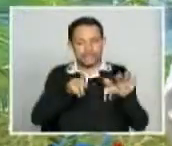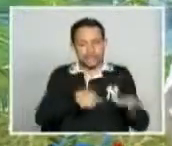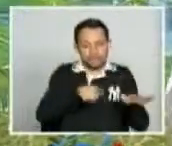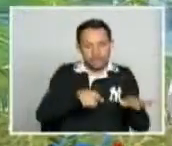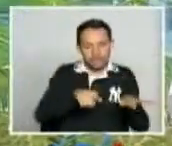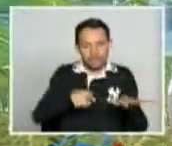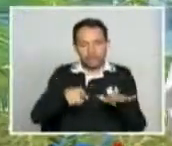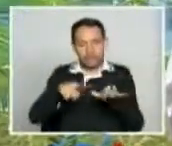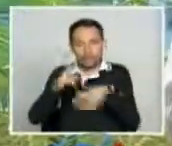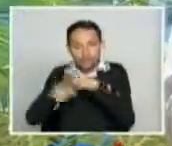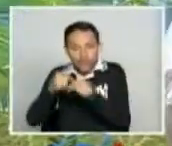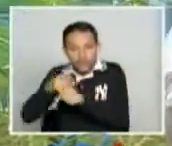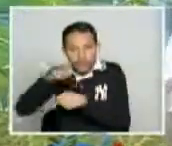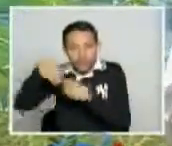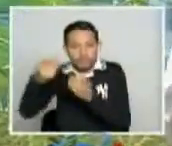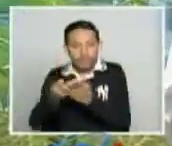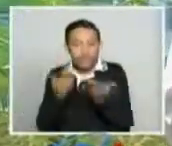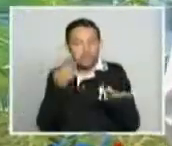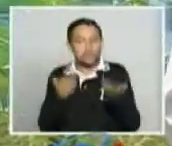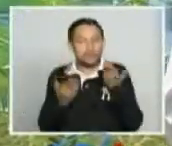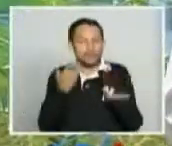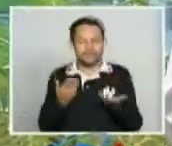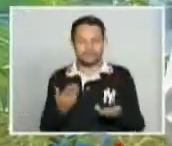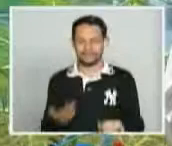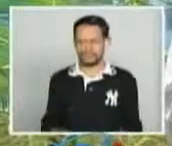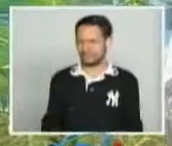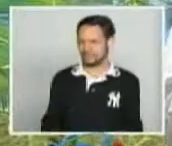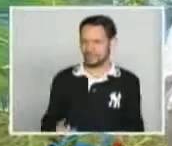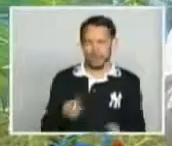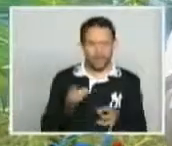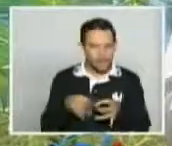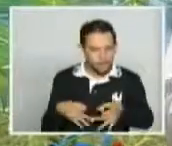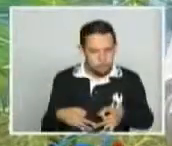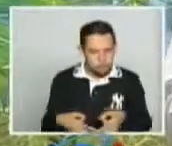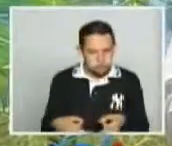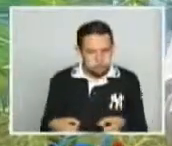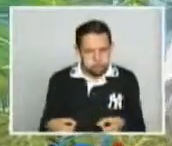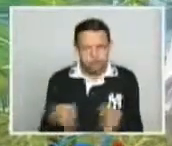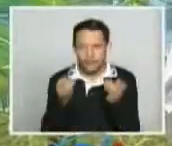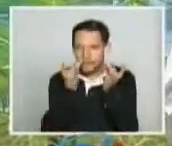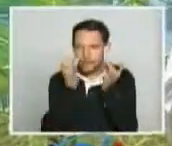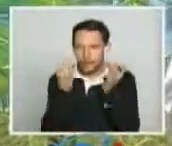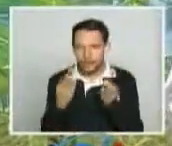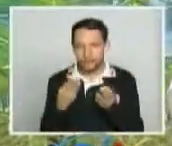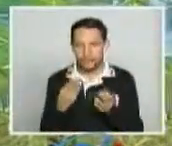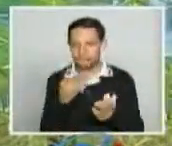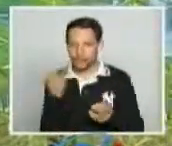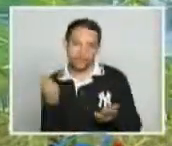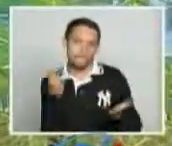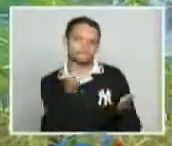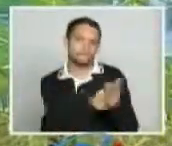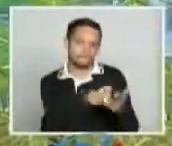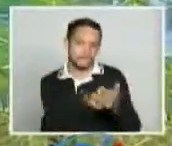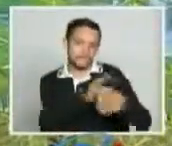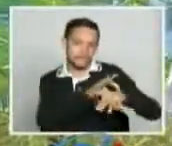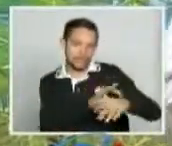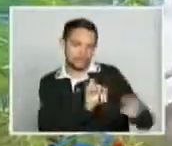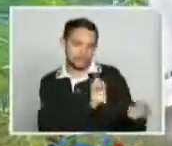año. ¿Cómo voy a saber cómo respondió el paciente? Entonces, así sea particular, se hace en el control. Ahora,